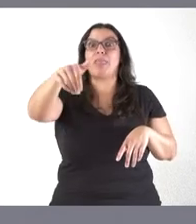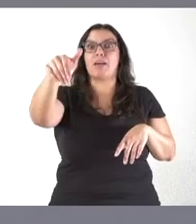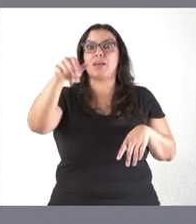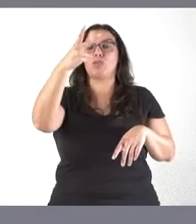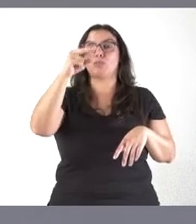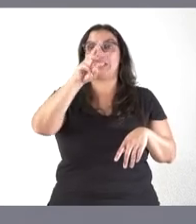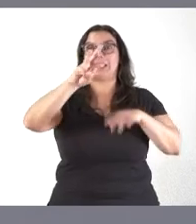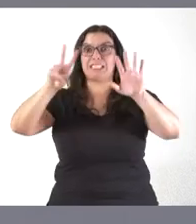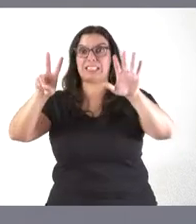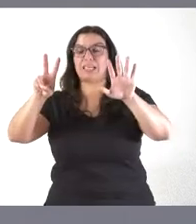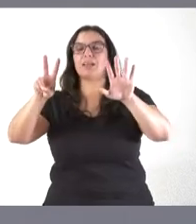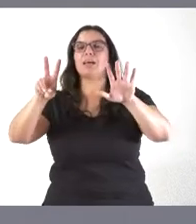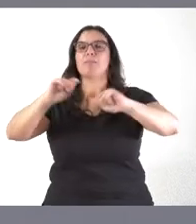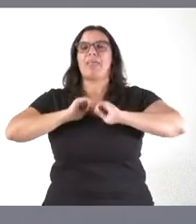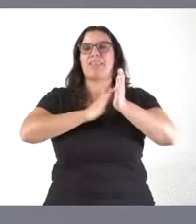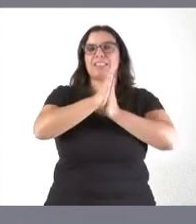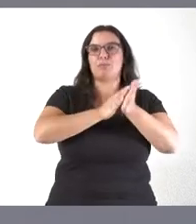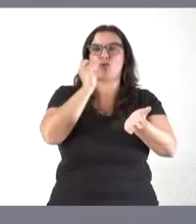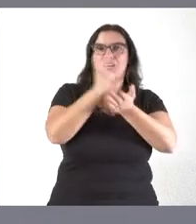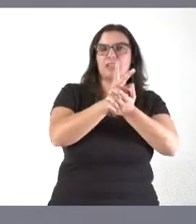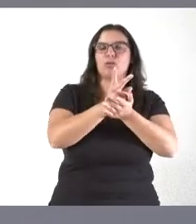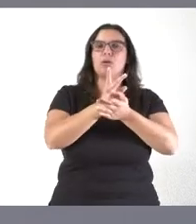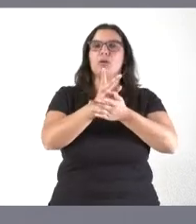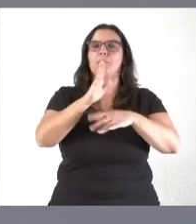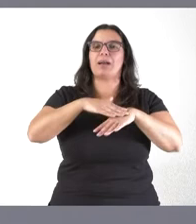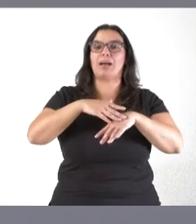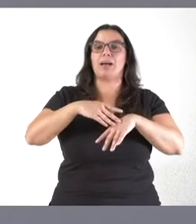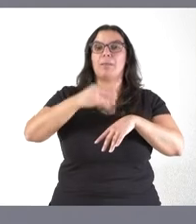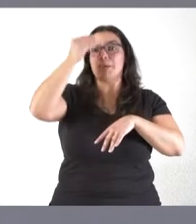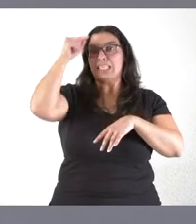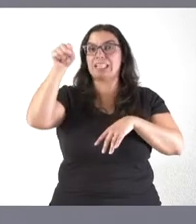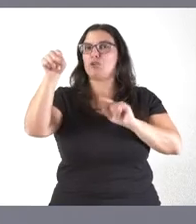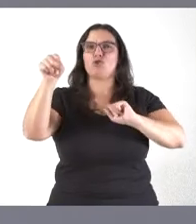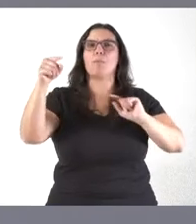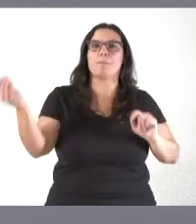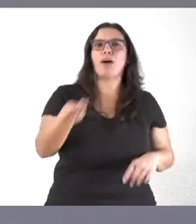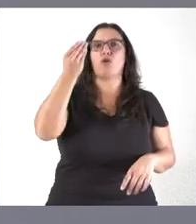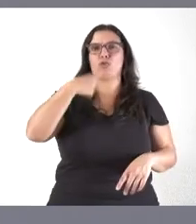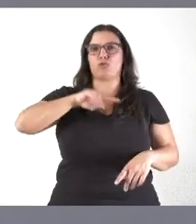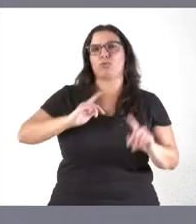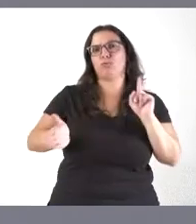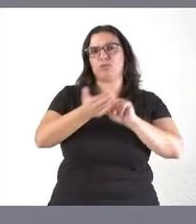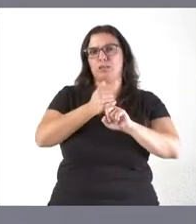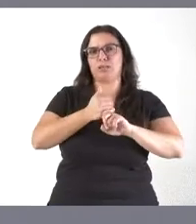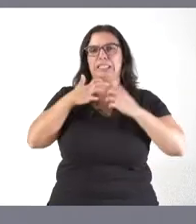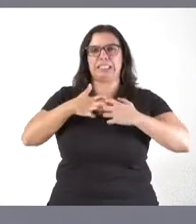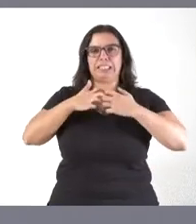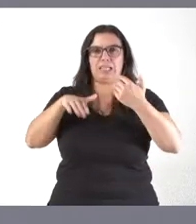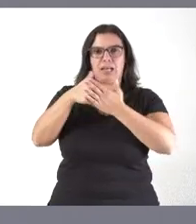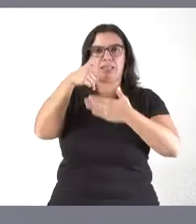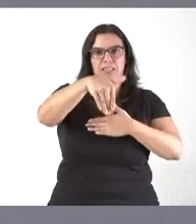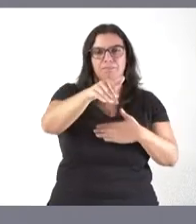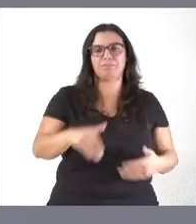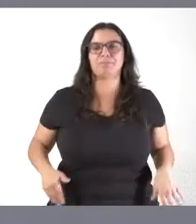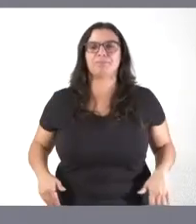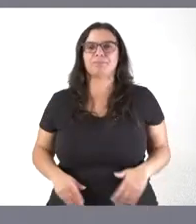2037 y el estímulo o el desafío que tenemos en mejorar esas proyecciones que nos establece el Instituto Nacional de